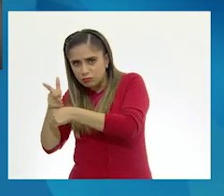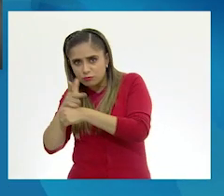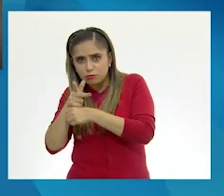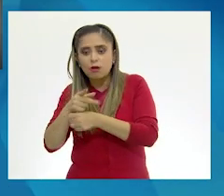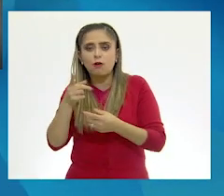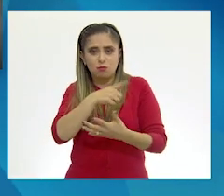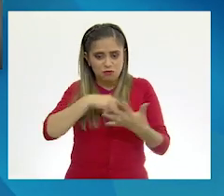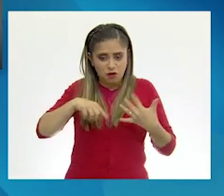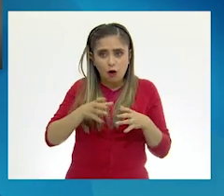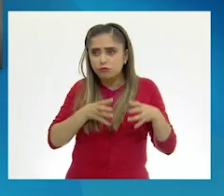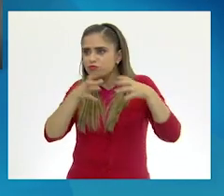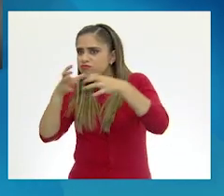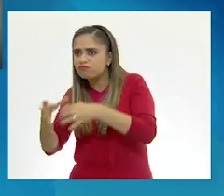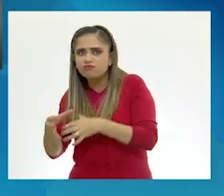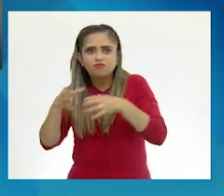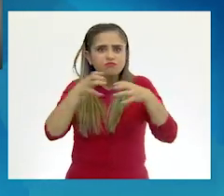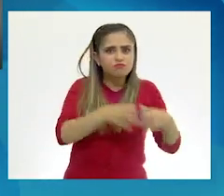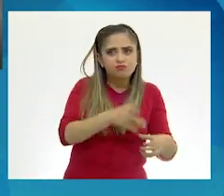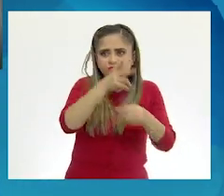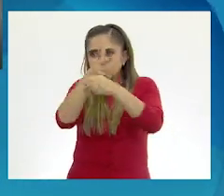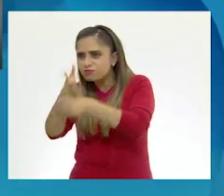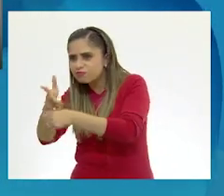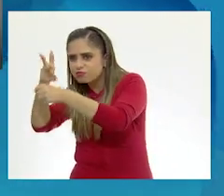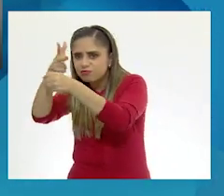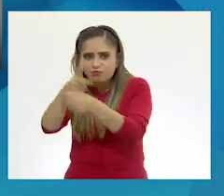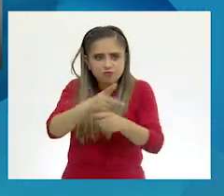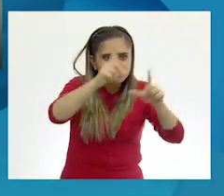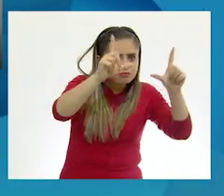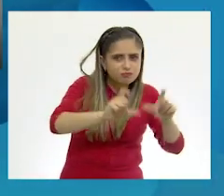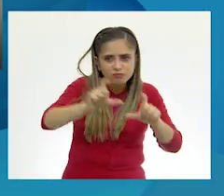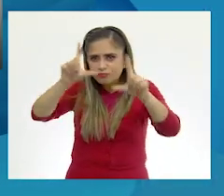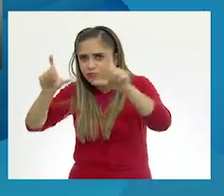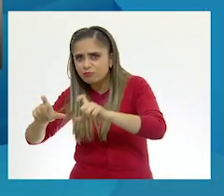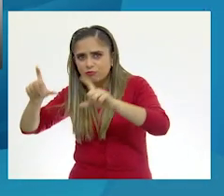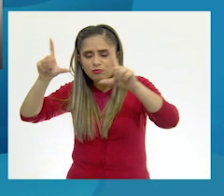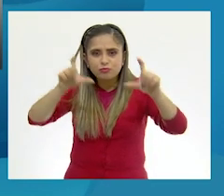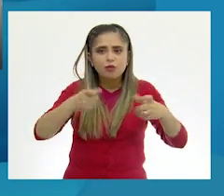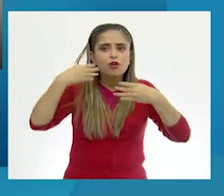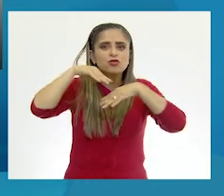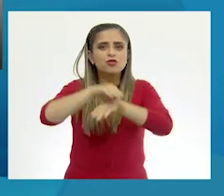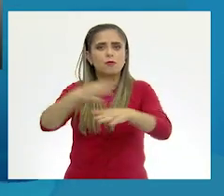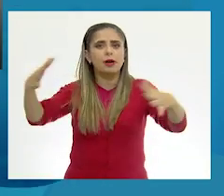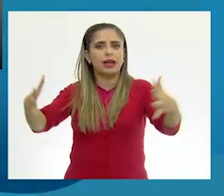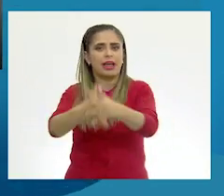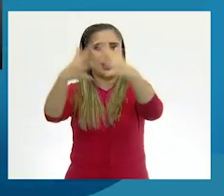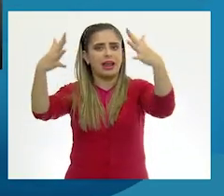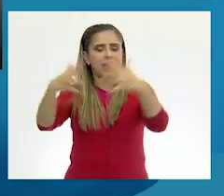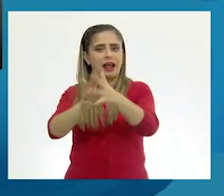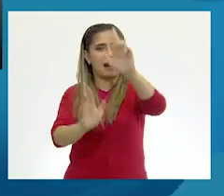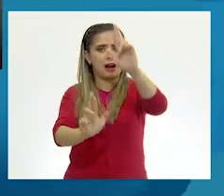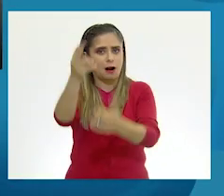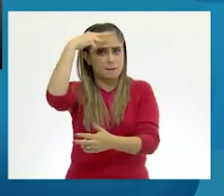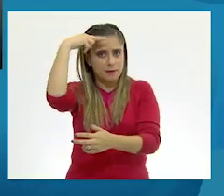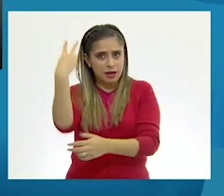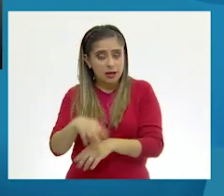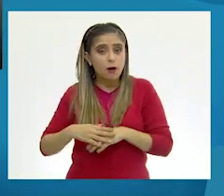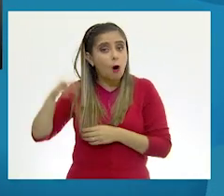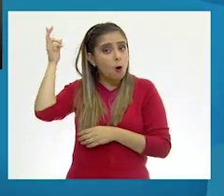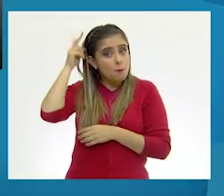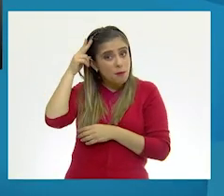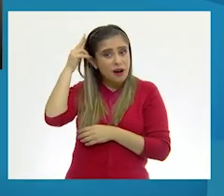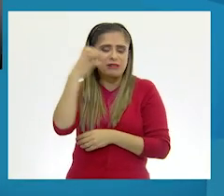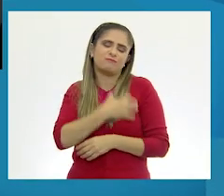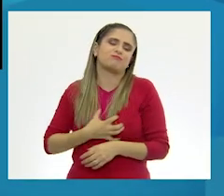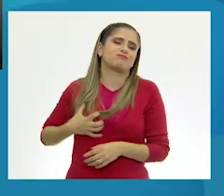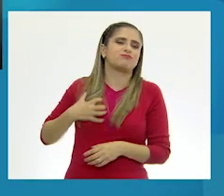desplazaban por todos los frentes del país para capturar con imágenes en movimiento el curso de los acontecimientos. Porfirio Díaz festejó su